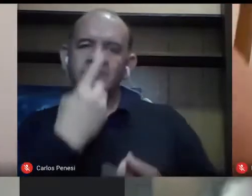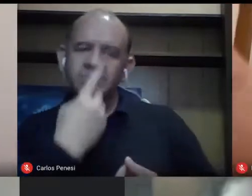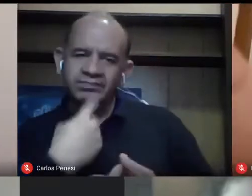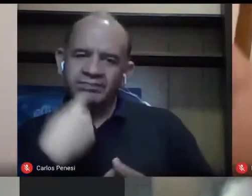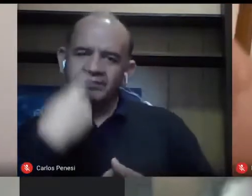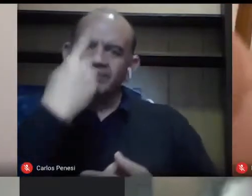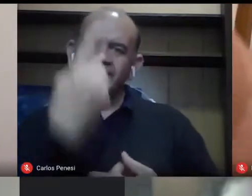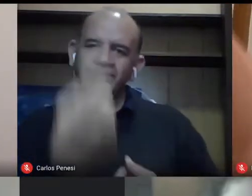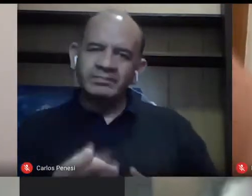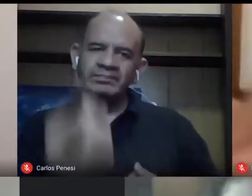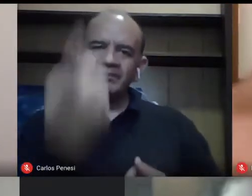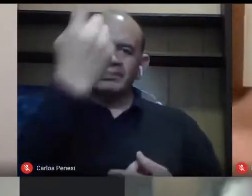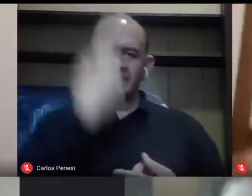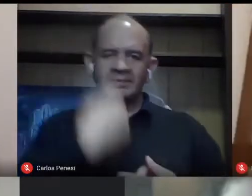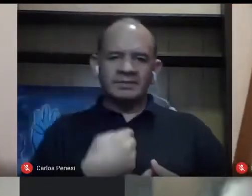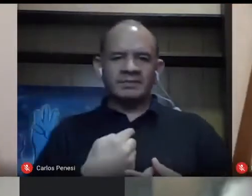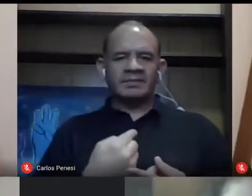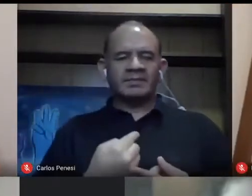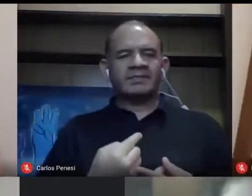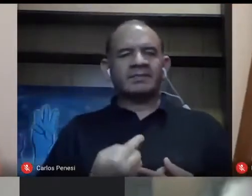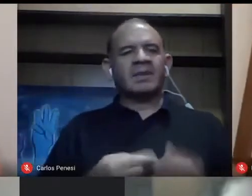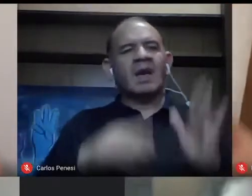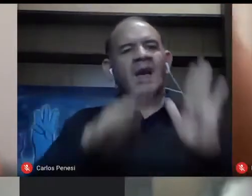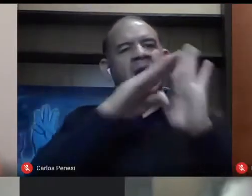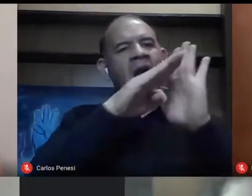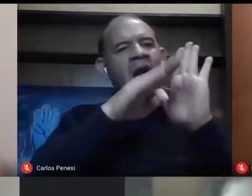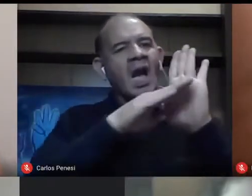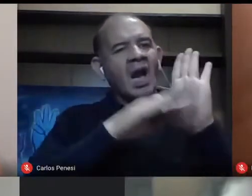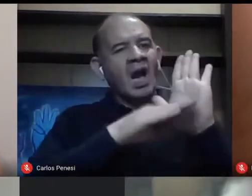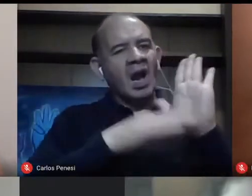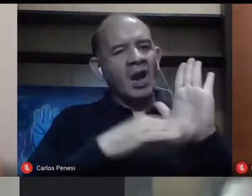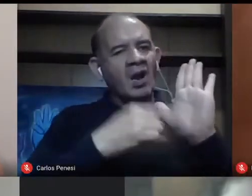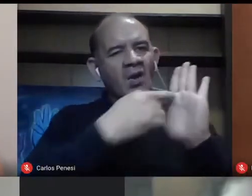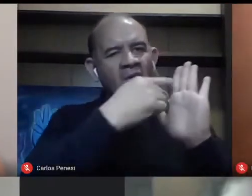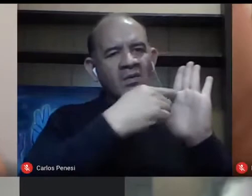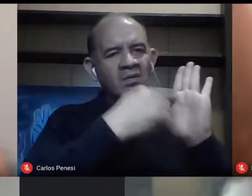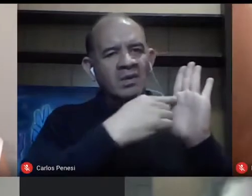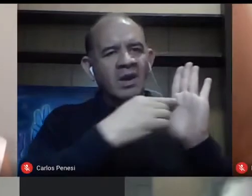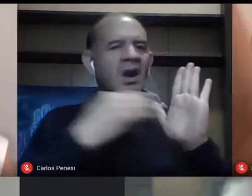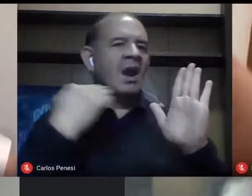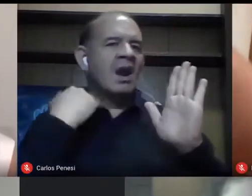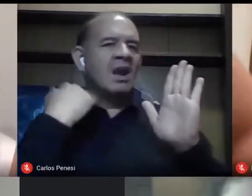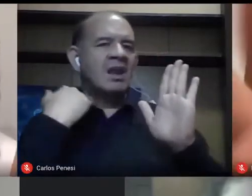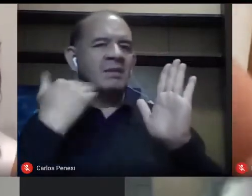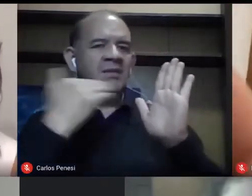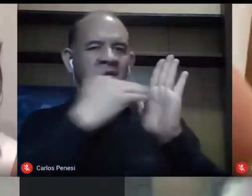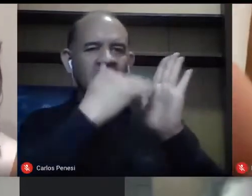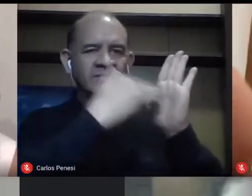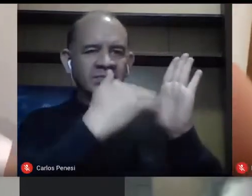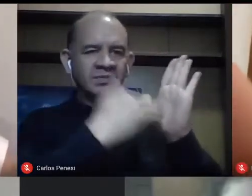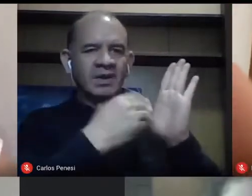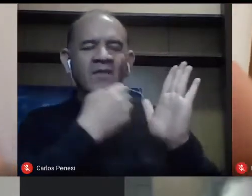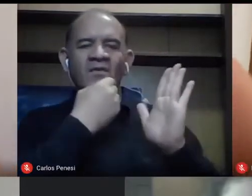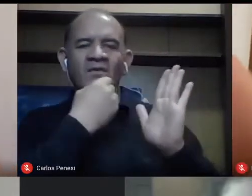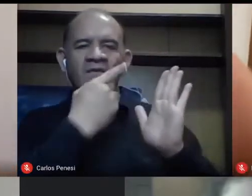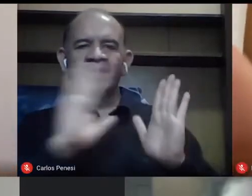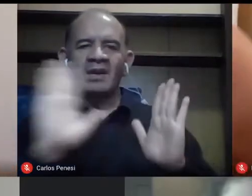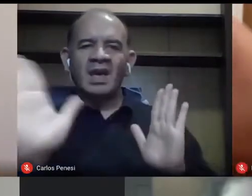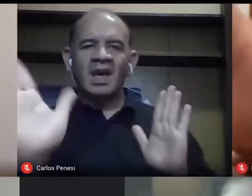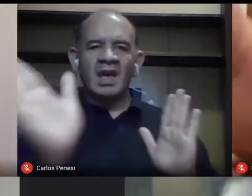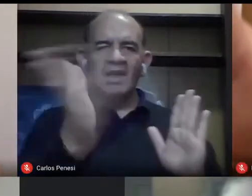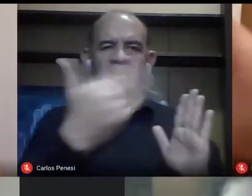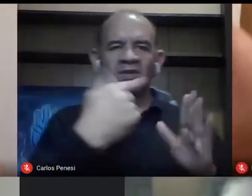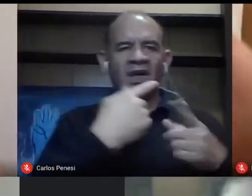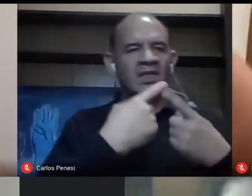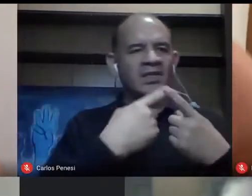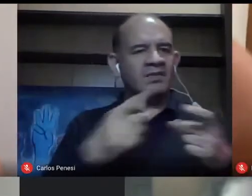pregunta, dice, ¿va a existir un catálogo accesible de obras accesibles que represente a todas las